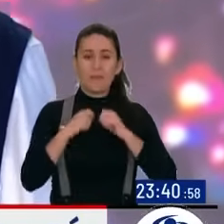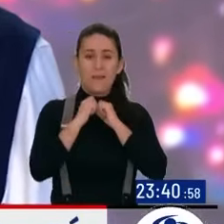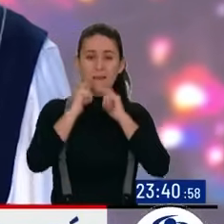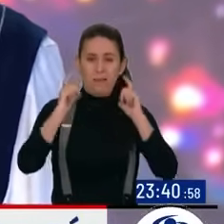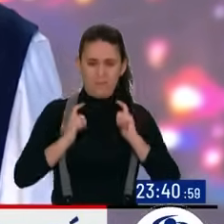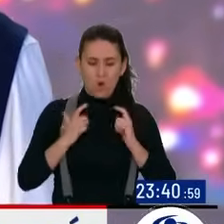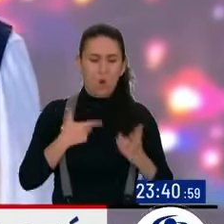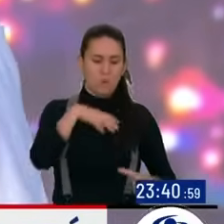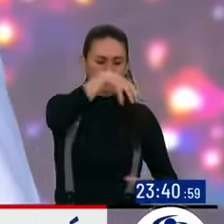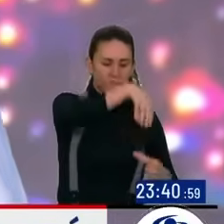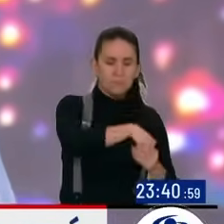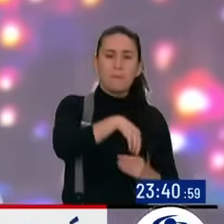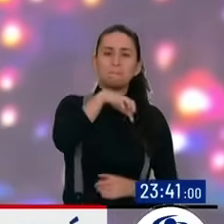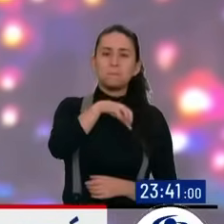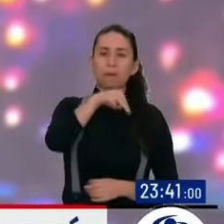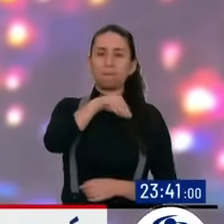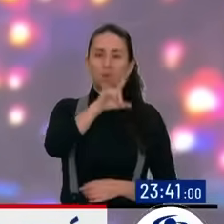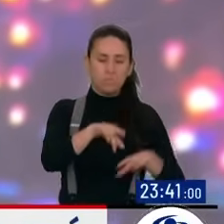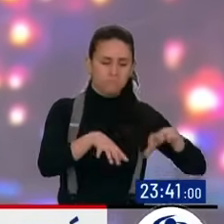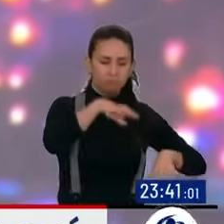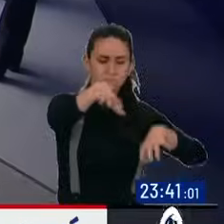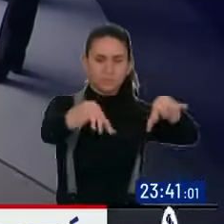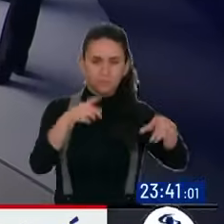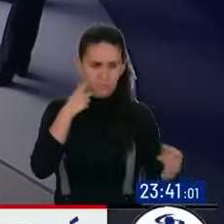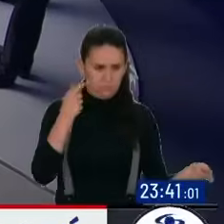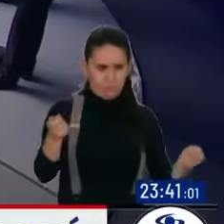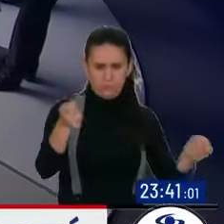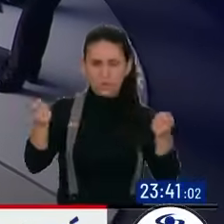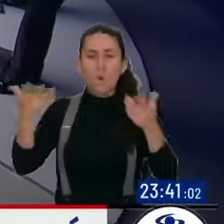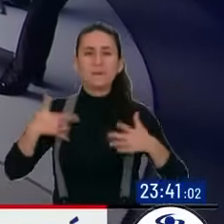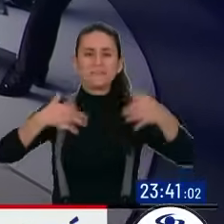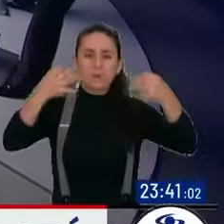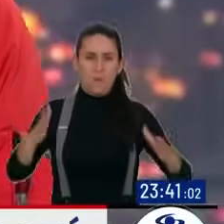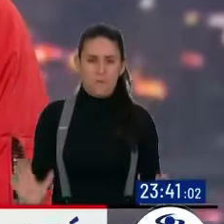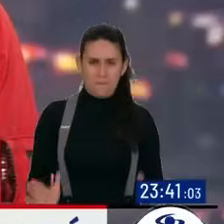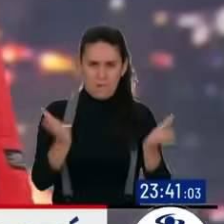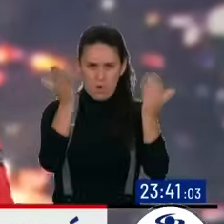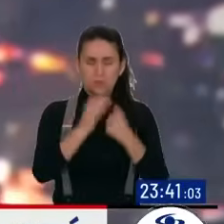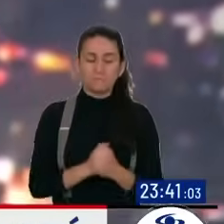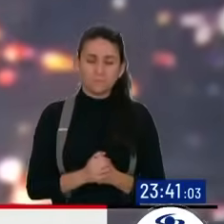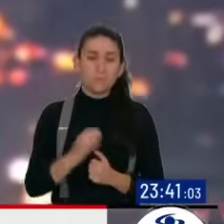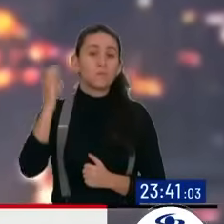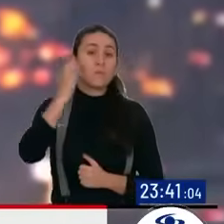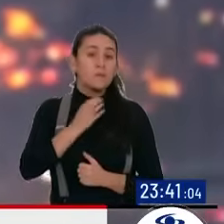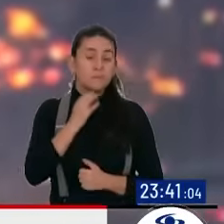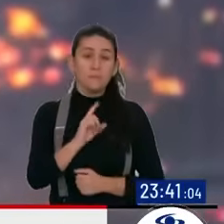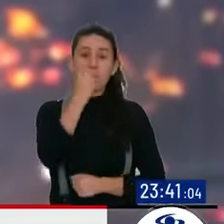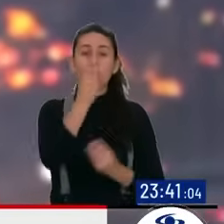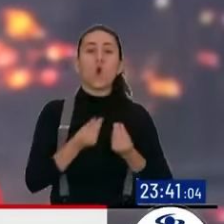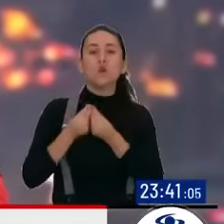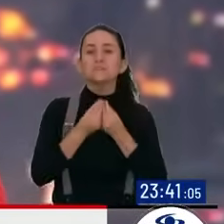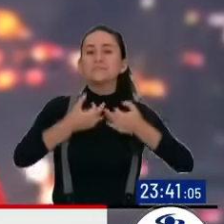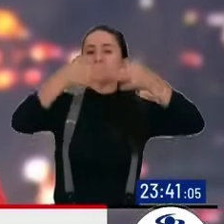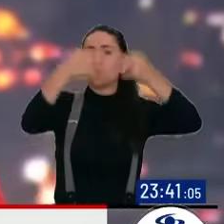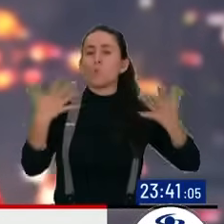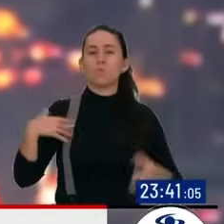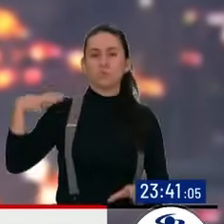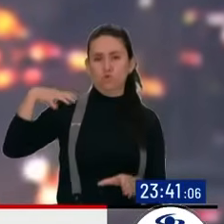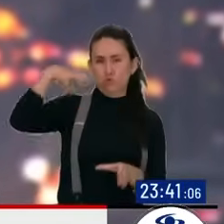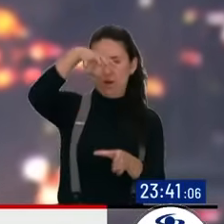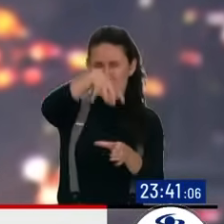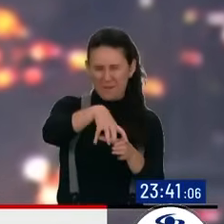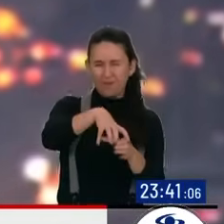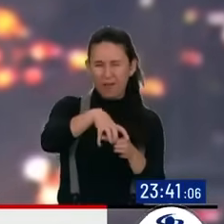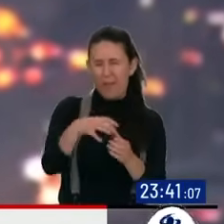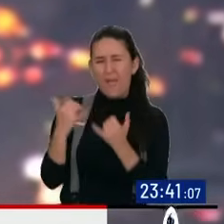mando unificado mejoremos los indicadores de seguridad. Bueno, lo primero es que vamos a hacer un consejo de seguridad en la ciudad Bolívar, pero no como lo hacen los